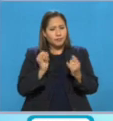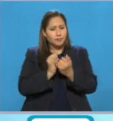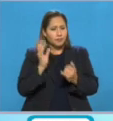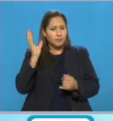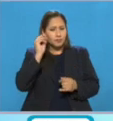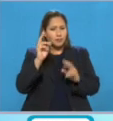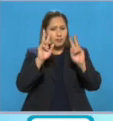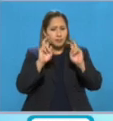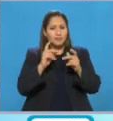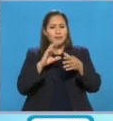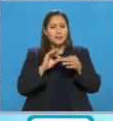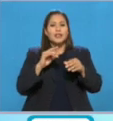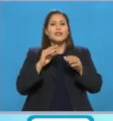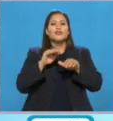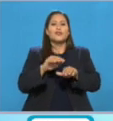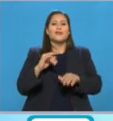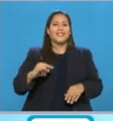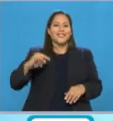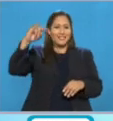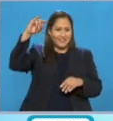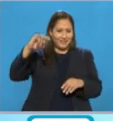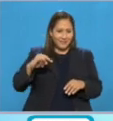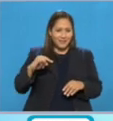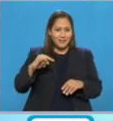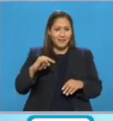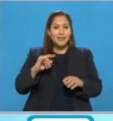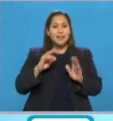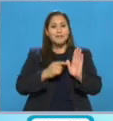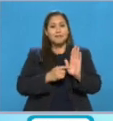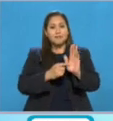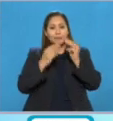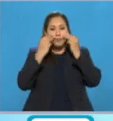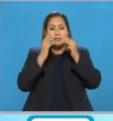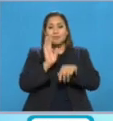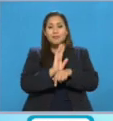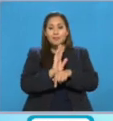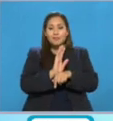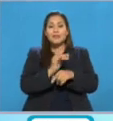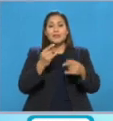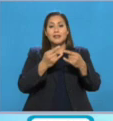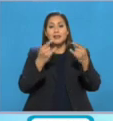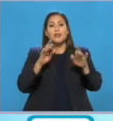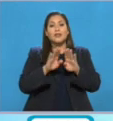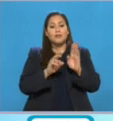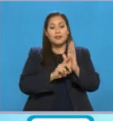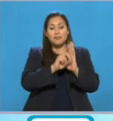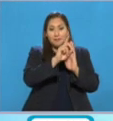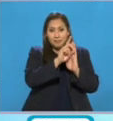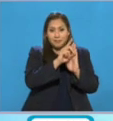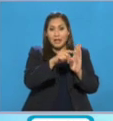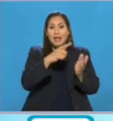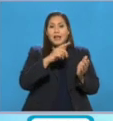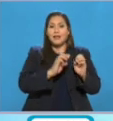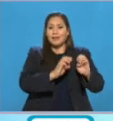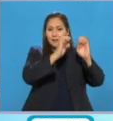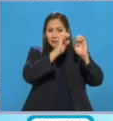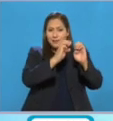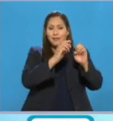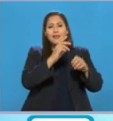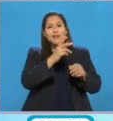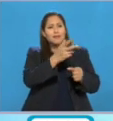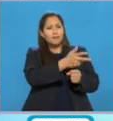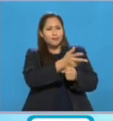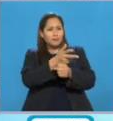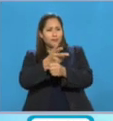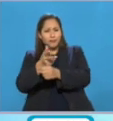escuchaba hablar del elevador, ¿no? Sí. Mostramos películas y documentales del multifamiliar que ha sido escenografía de muchas